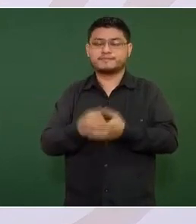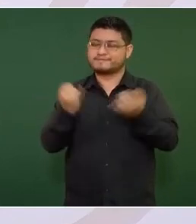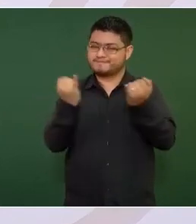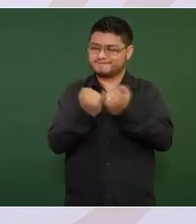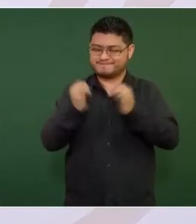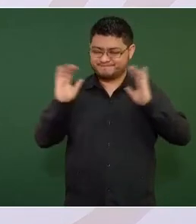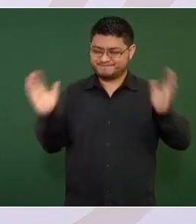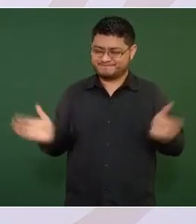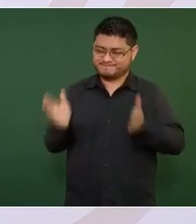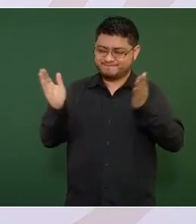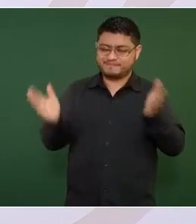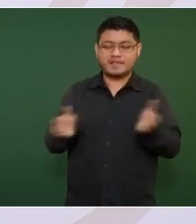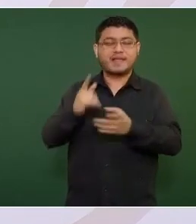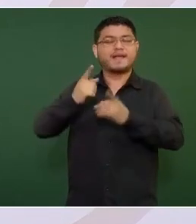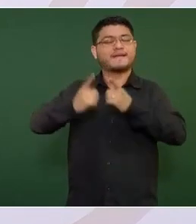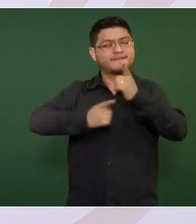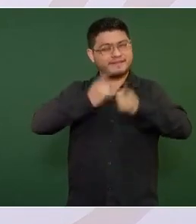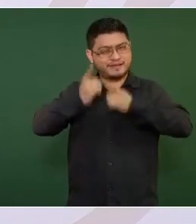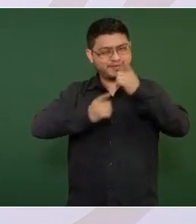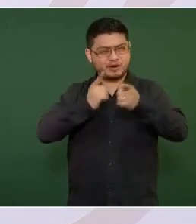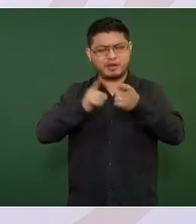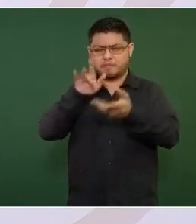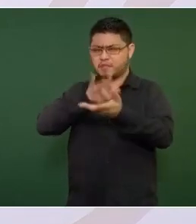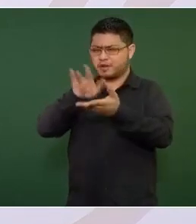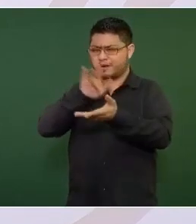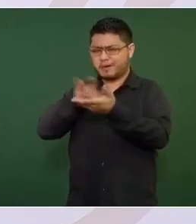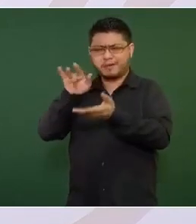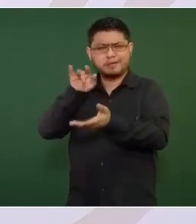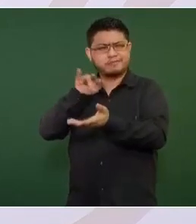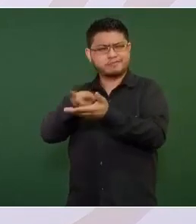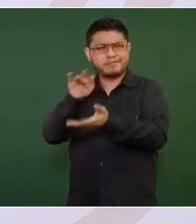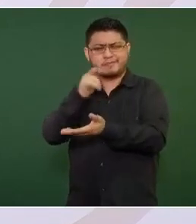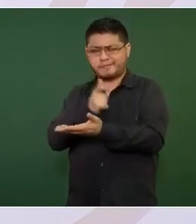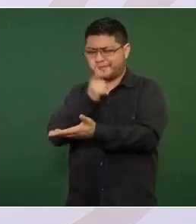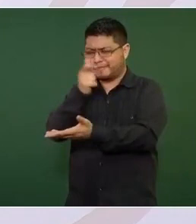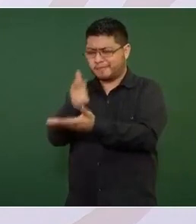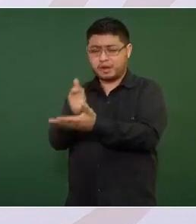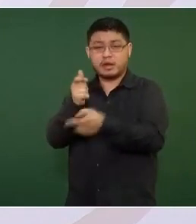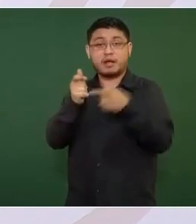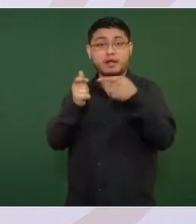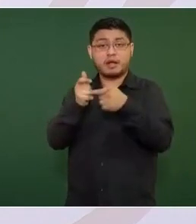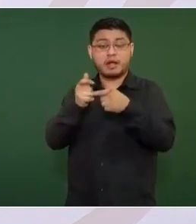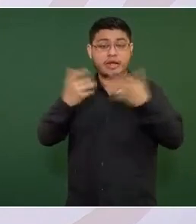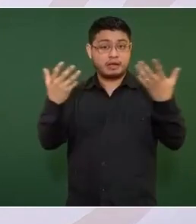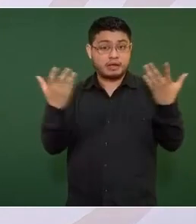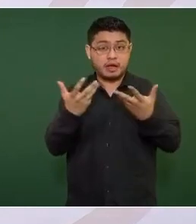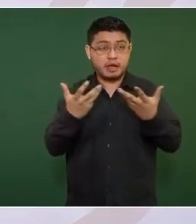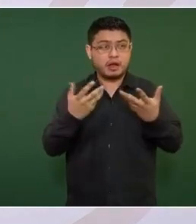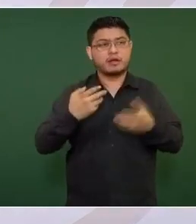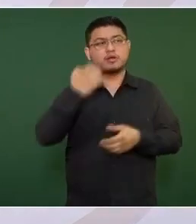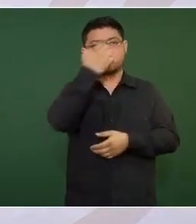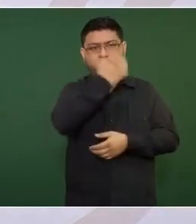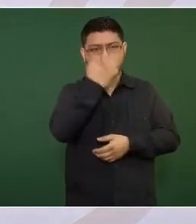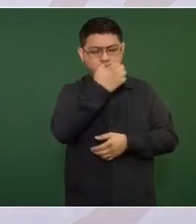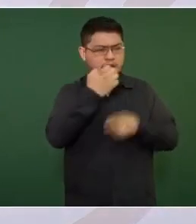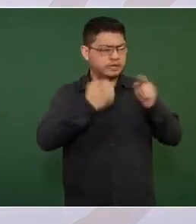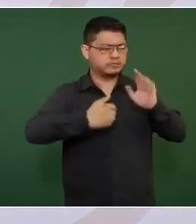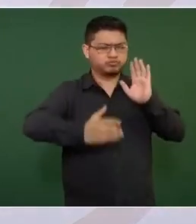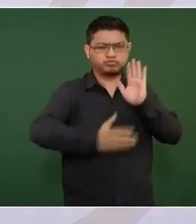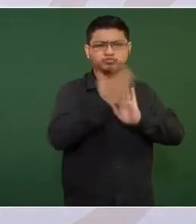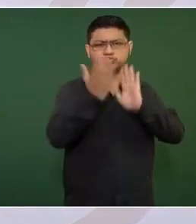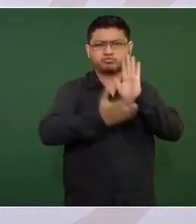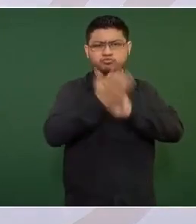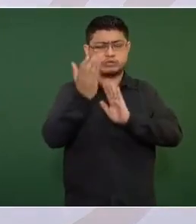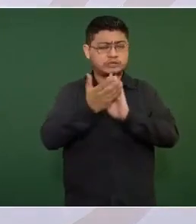deporte, apoyando con becas a nuestros atletas, creando escuelas y construyendo